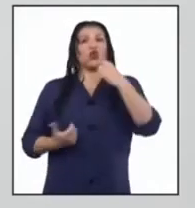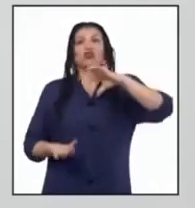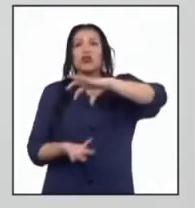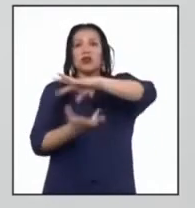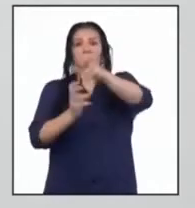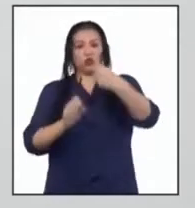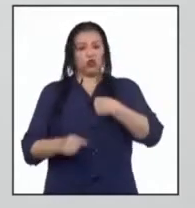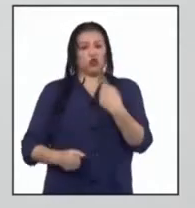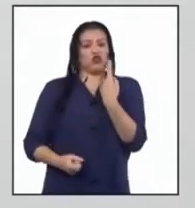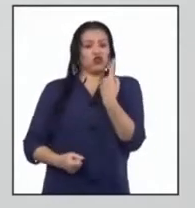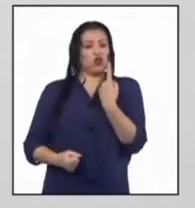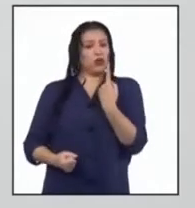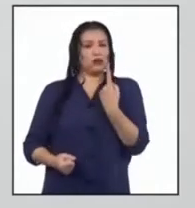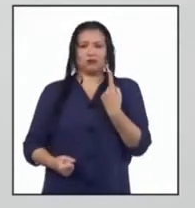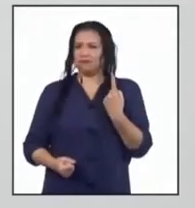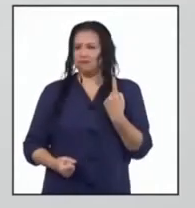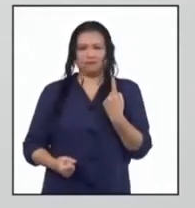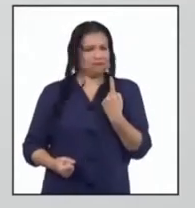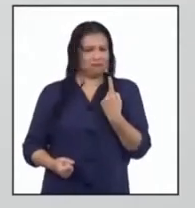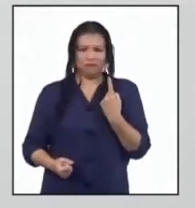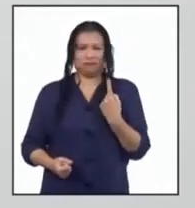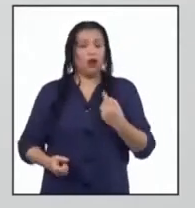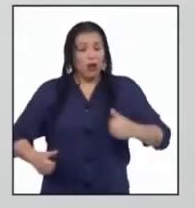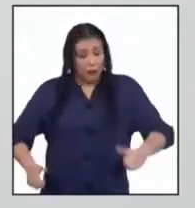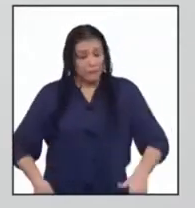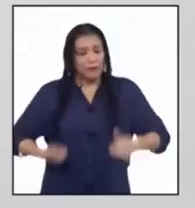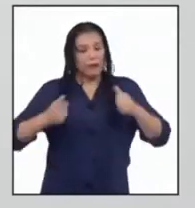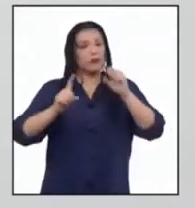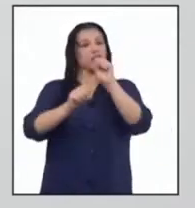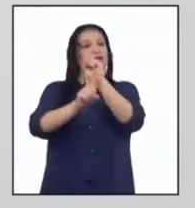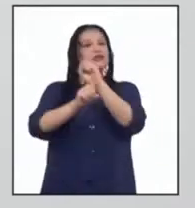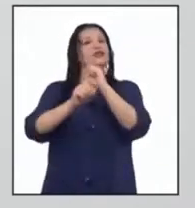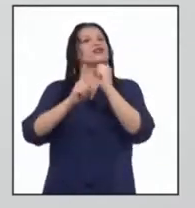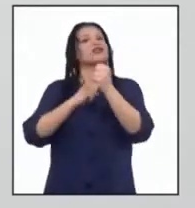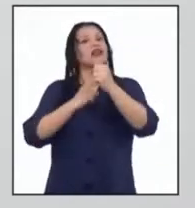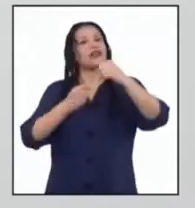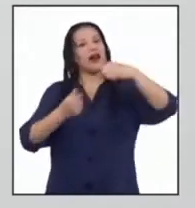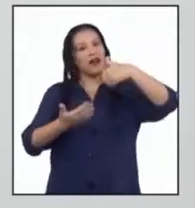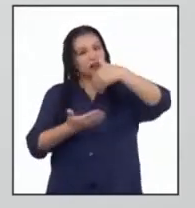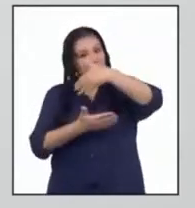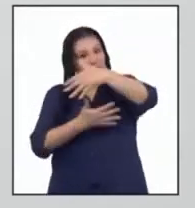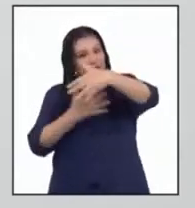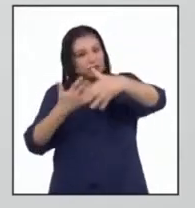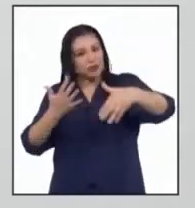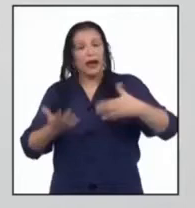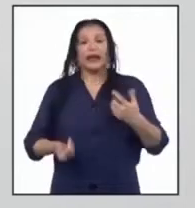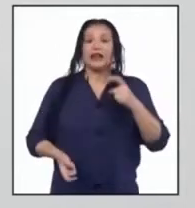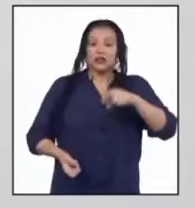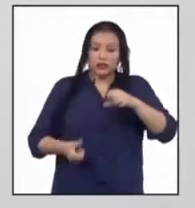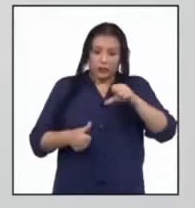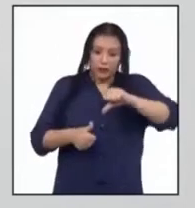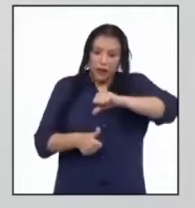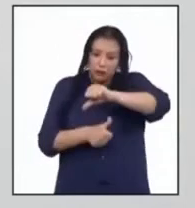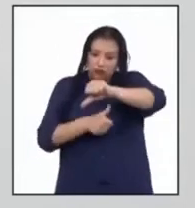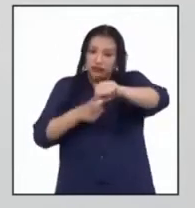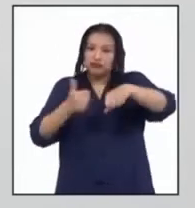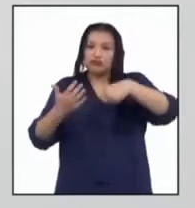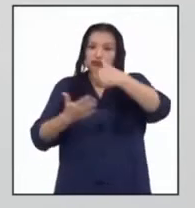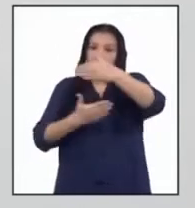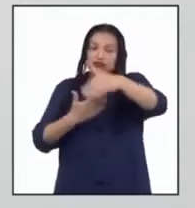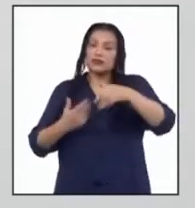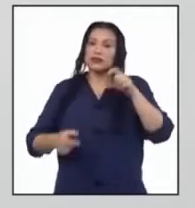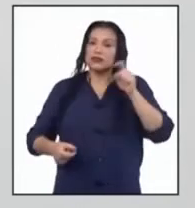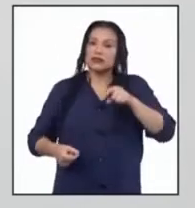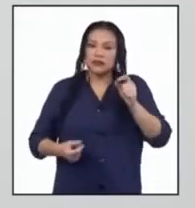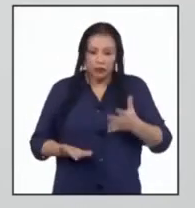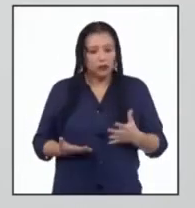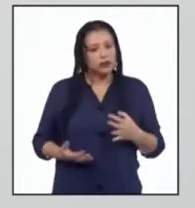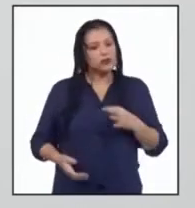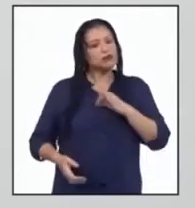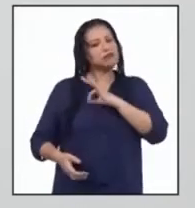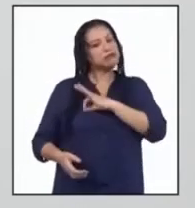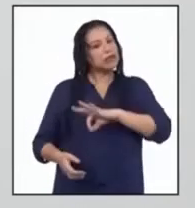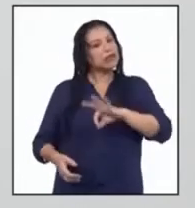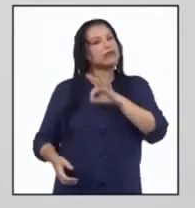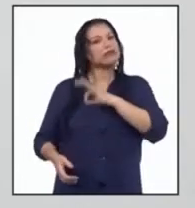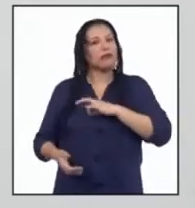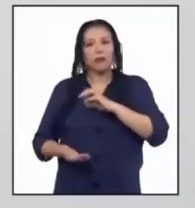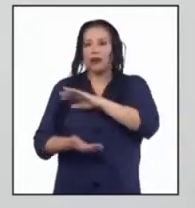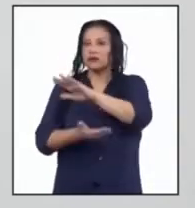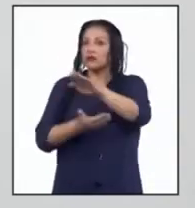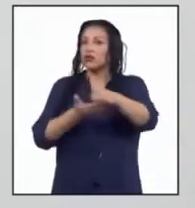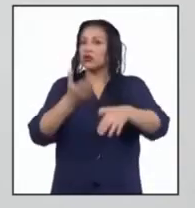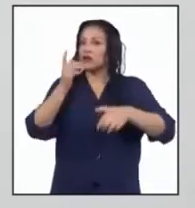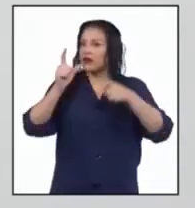solos. Vivimos en sociedad y nuestra convivencia debe producir bienestar para